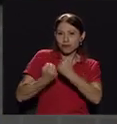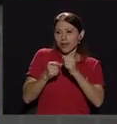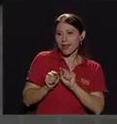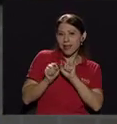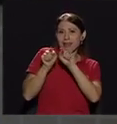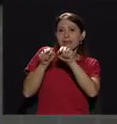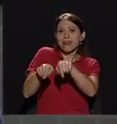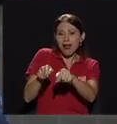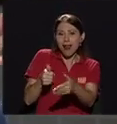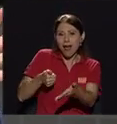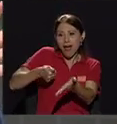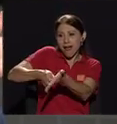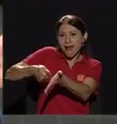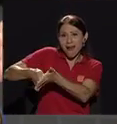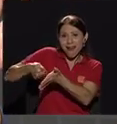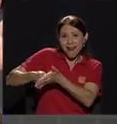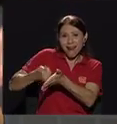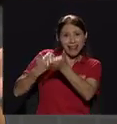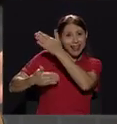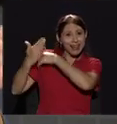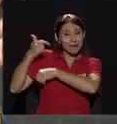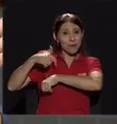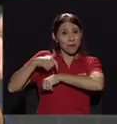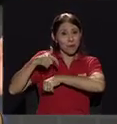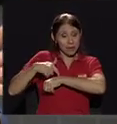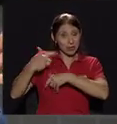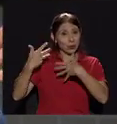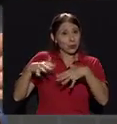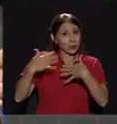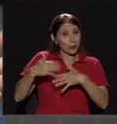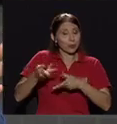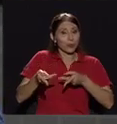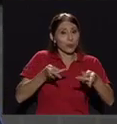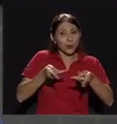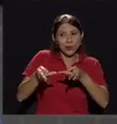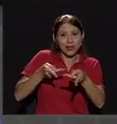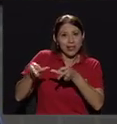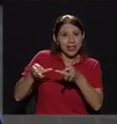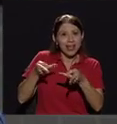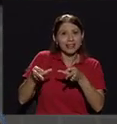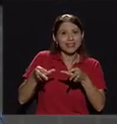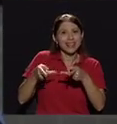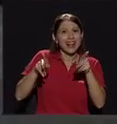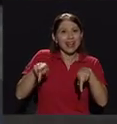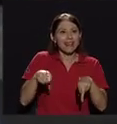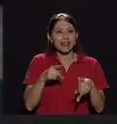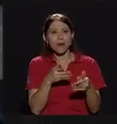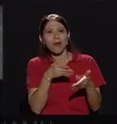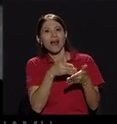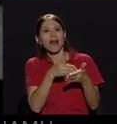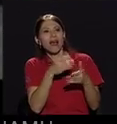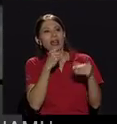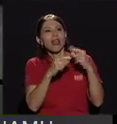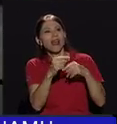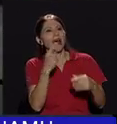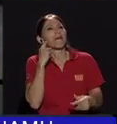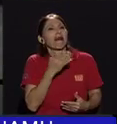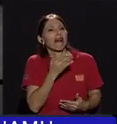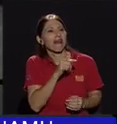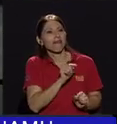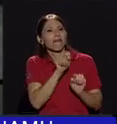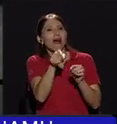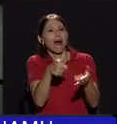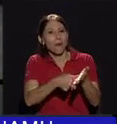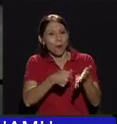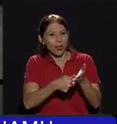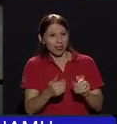de votación. En los caminos, en las pulperías, ¿verdad?, de aquella época, les iban diciendo cosas, ¿verdad?, que para